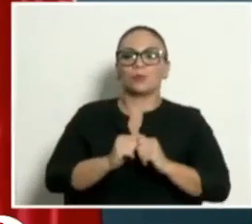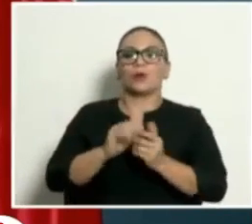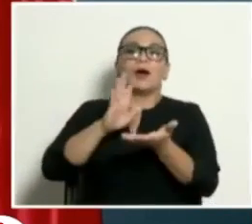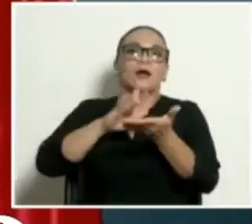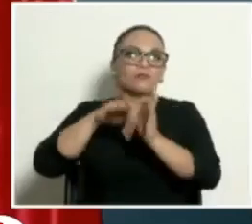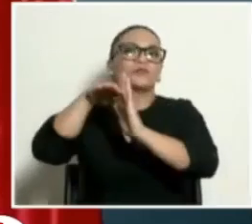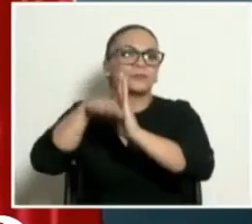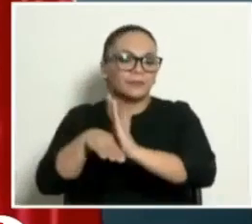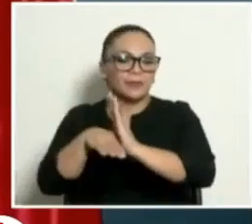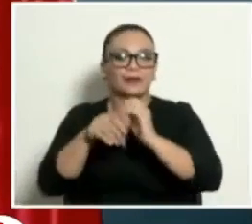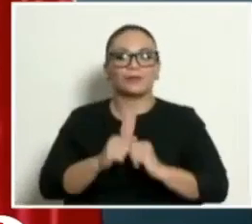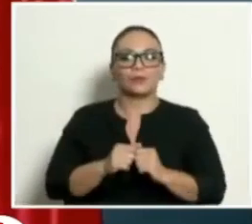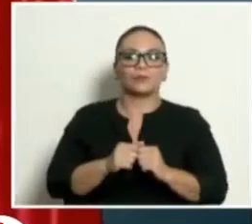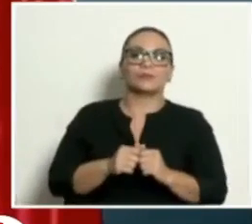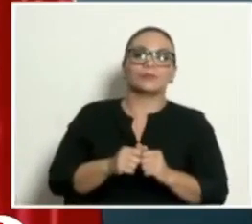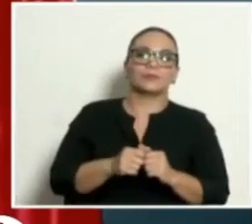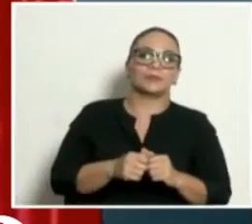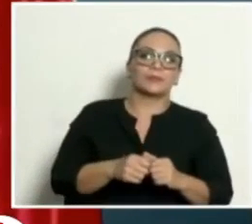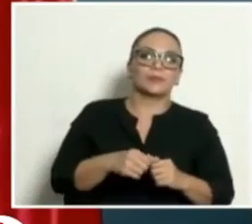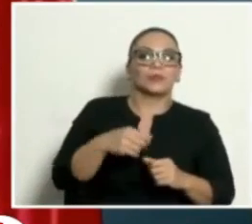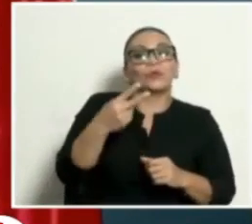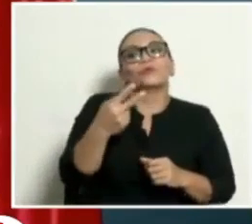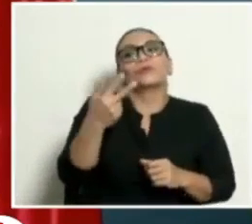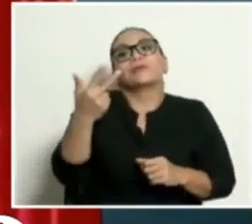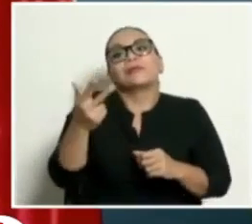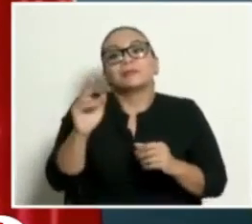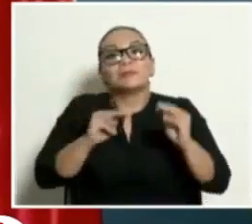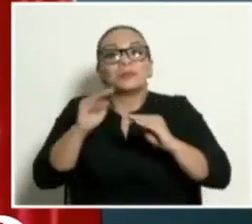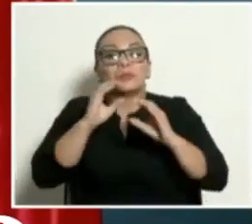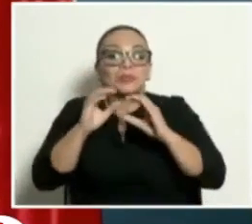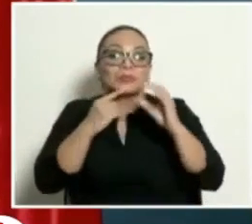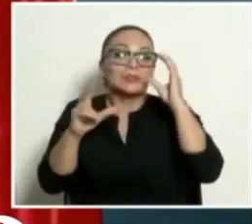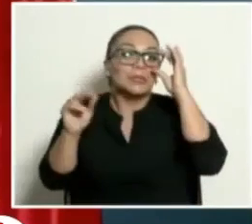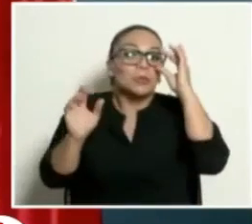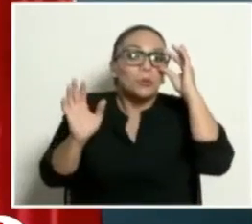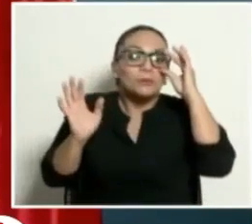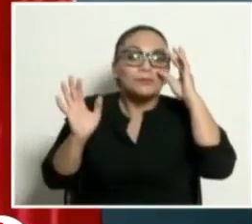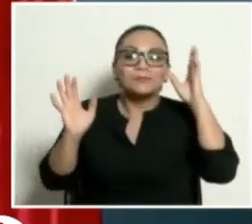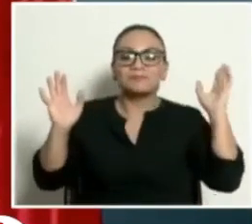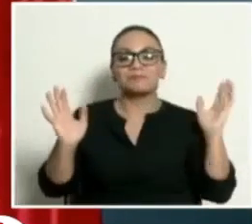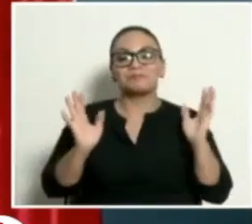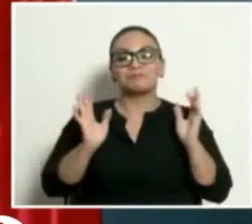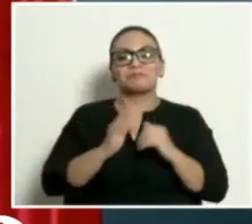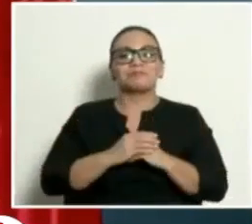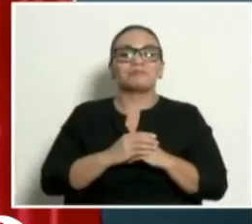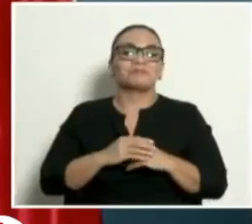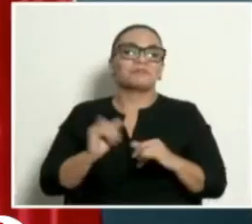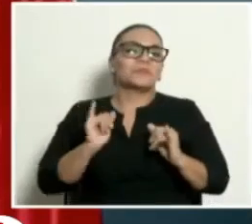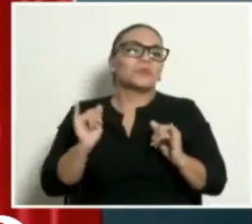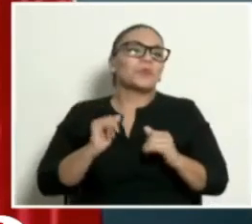arroz, que aunque haya 2 o 3 medios que lo nieguen, como quien niega